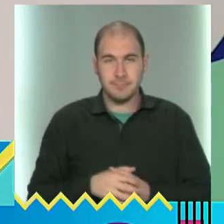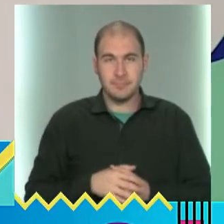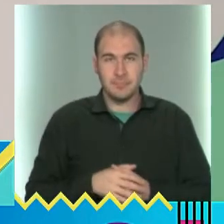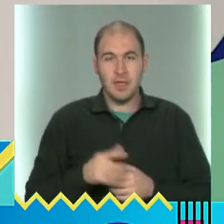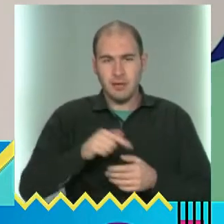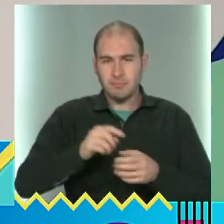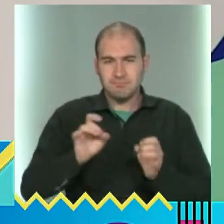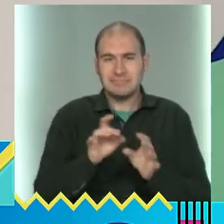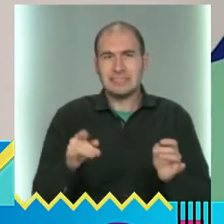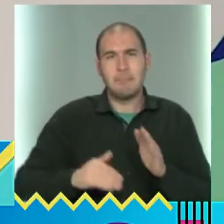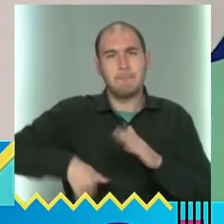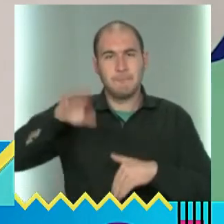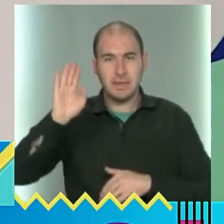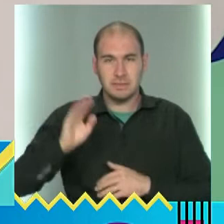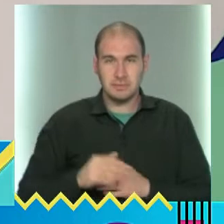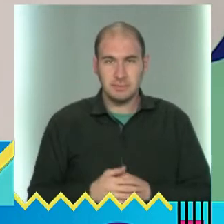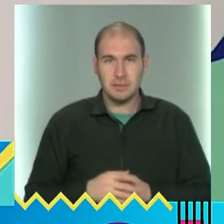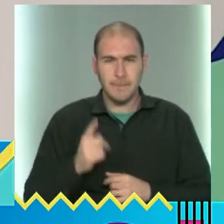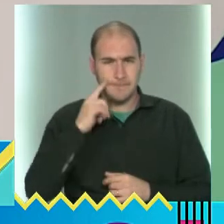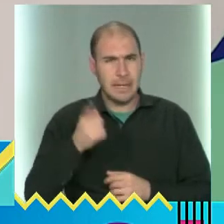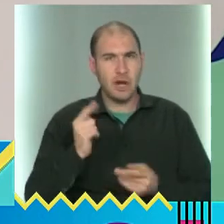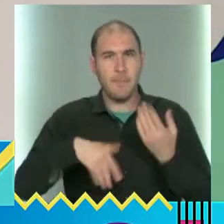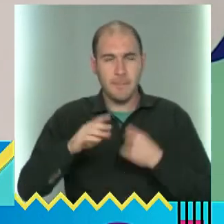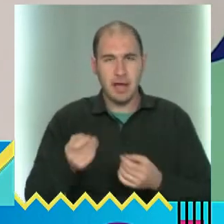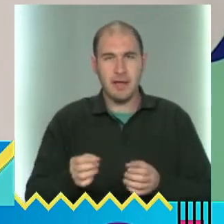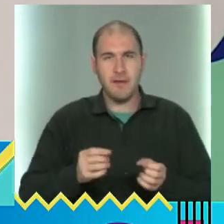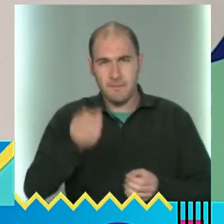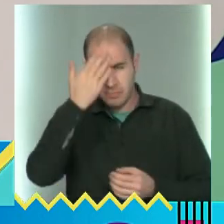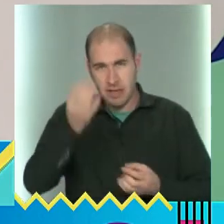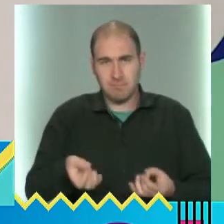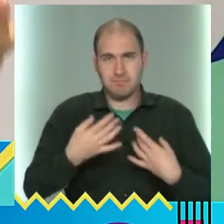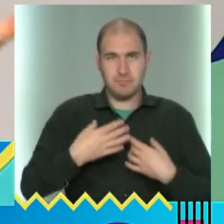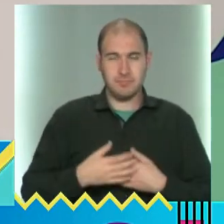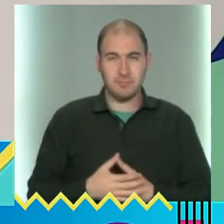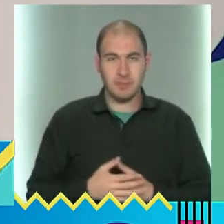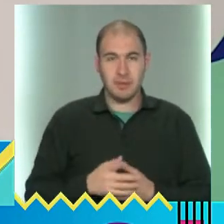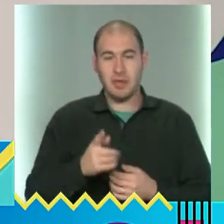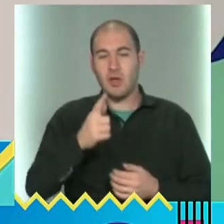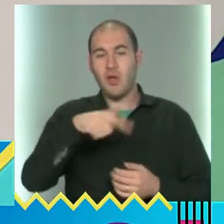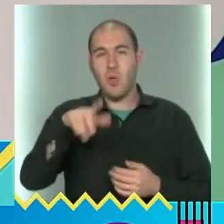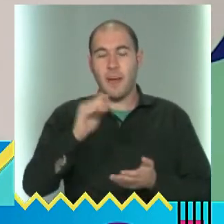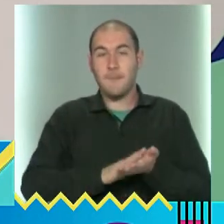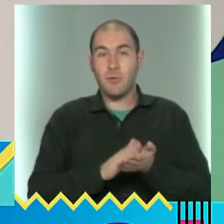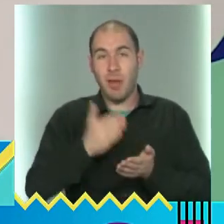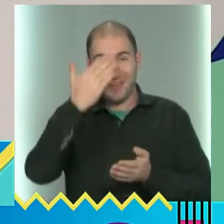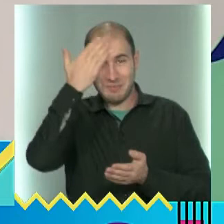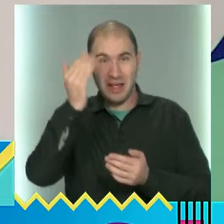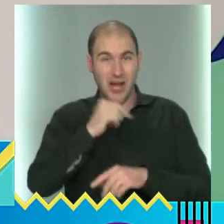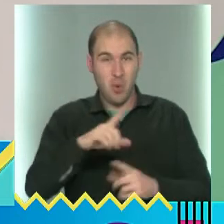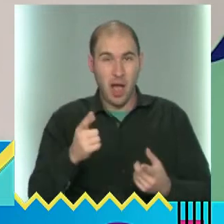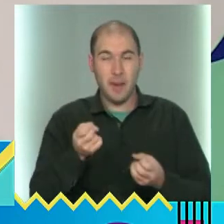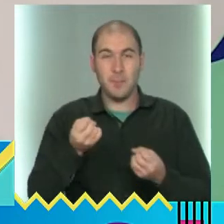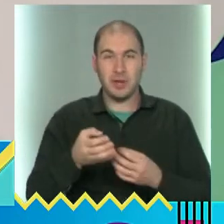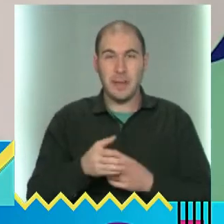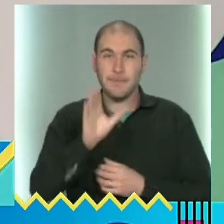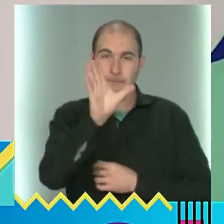donde más se da. Donde más riesgo de contraer esa enfermedad existe. Por lo tanto, allá no tenían muchas muestras de esa enfermedad porque es